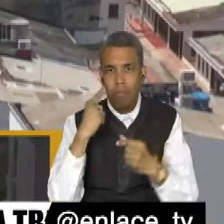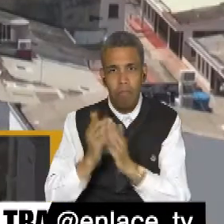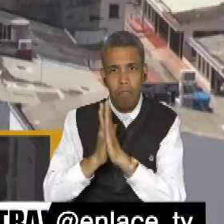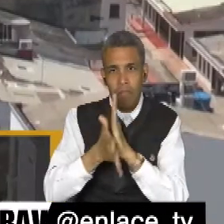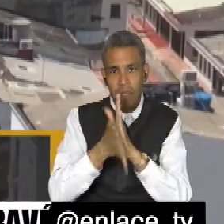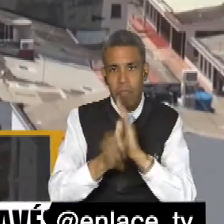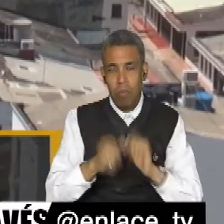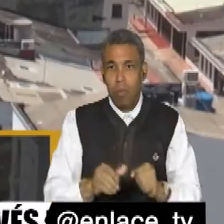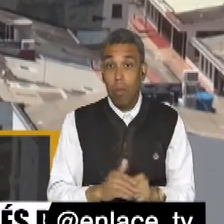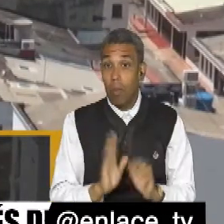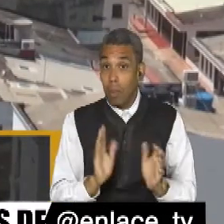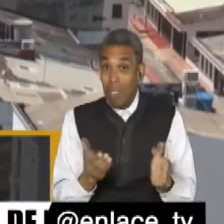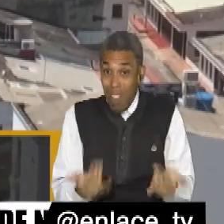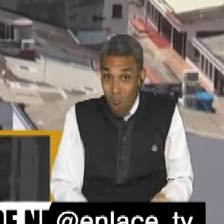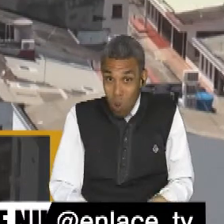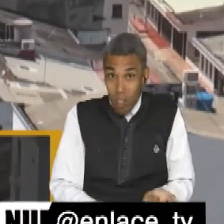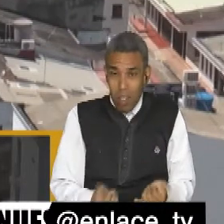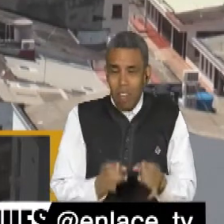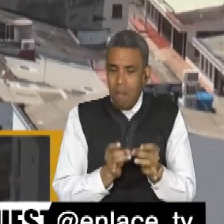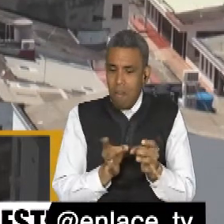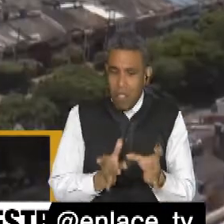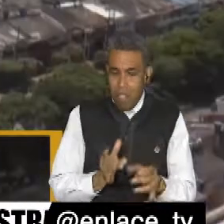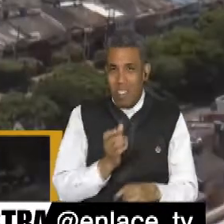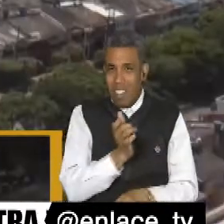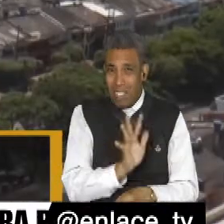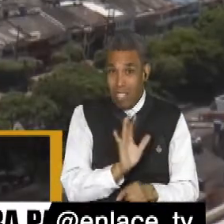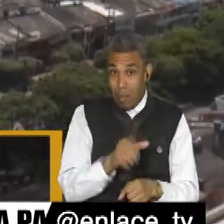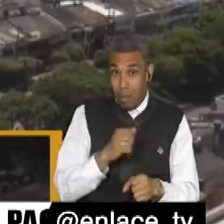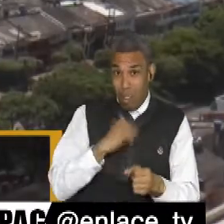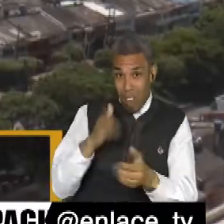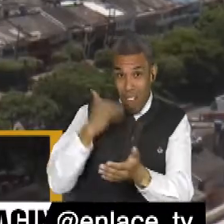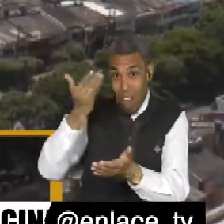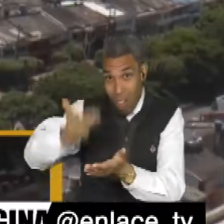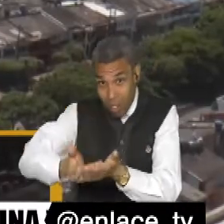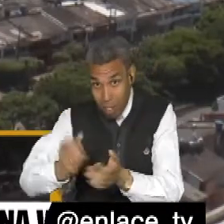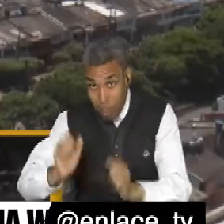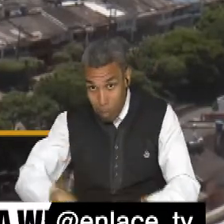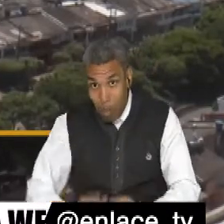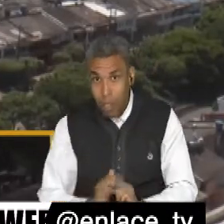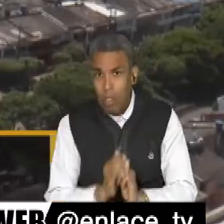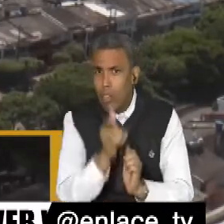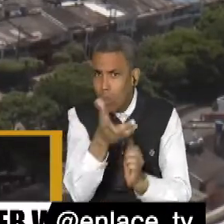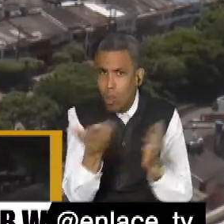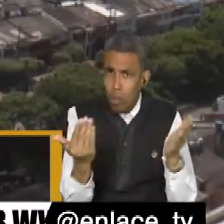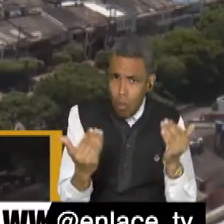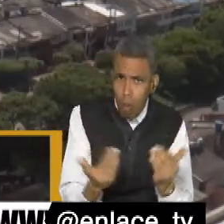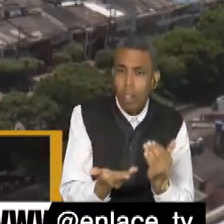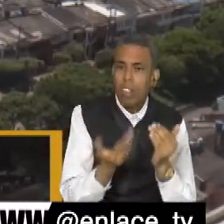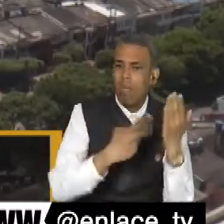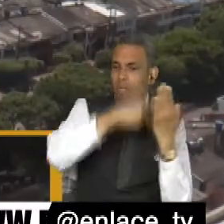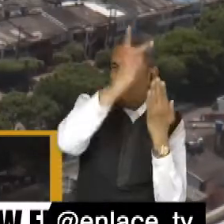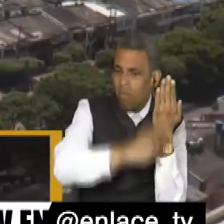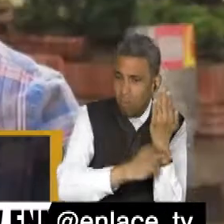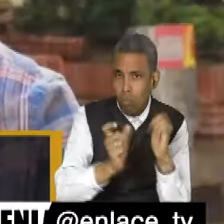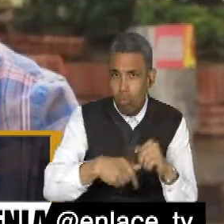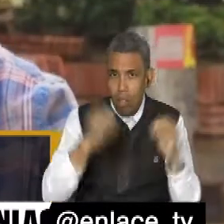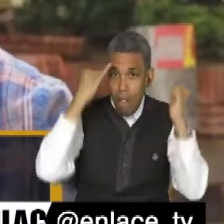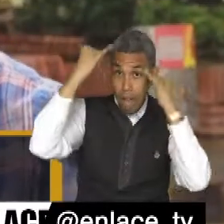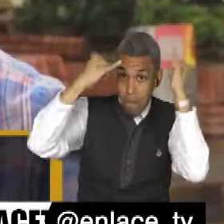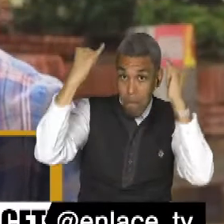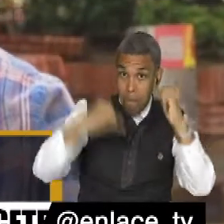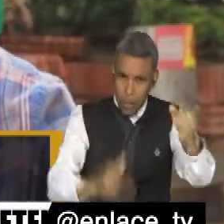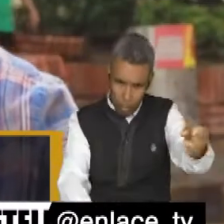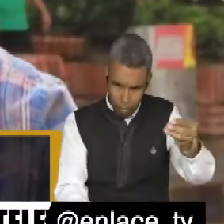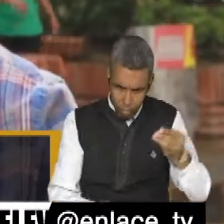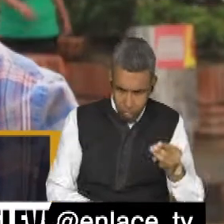abierta la convocatoria para que postule su propuesta conformada y así mejorar sus condiciones de vida y generación de ingresos.